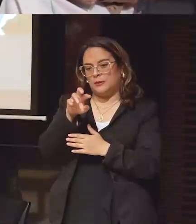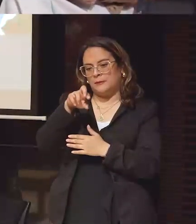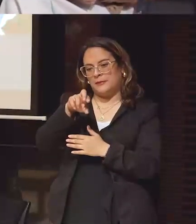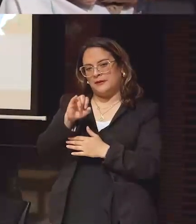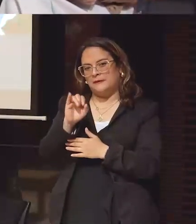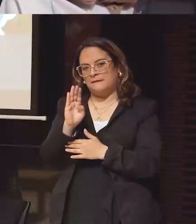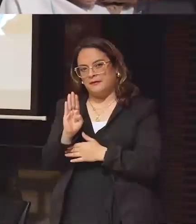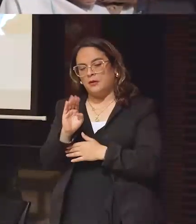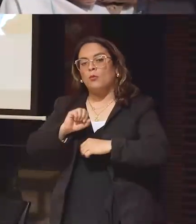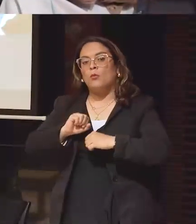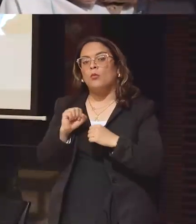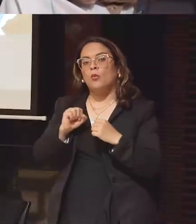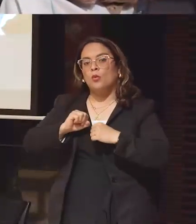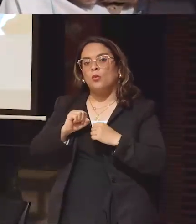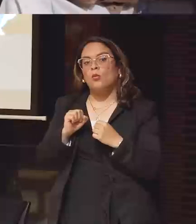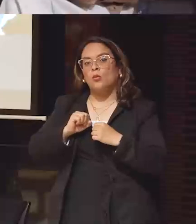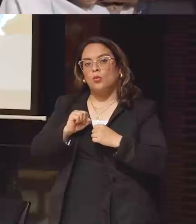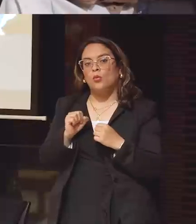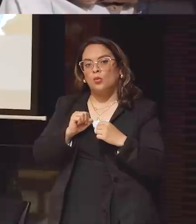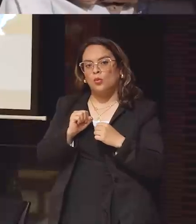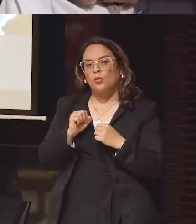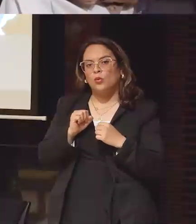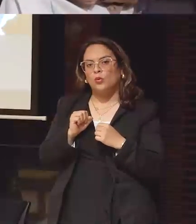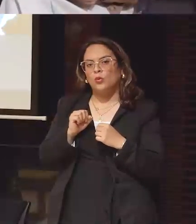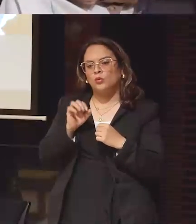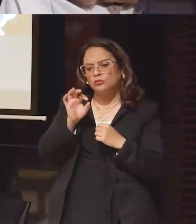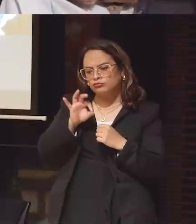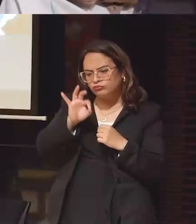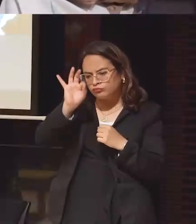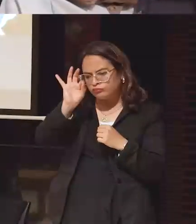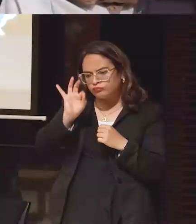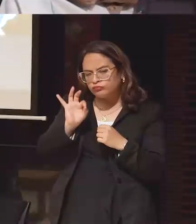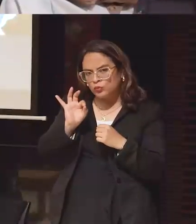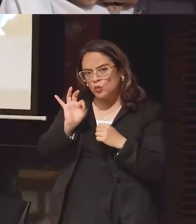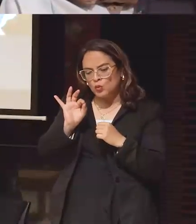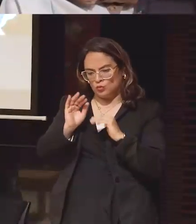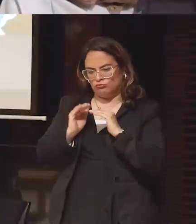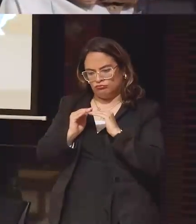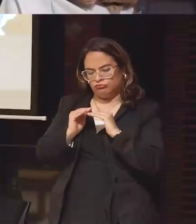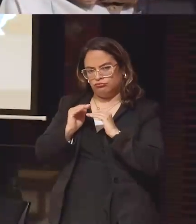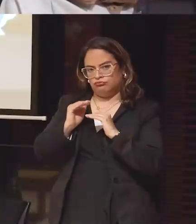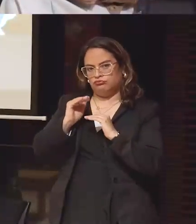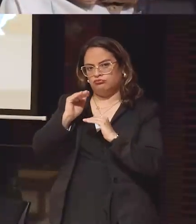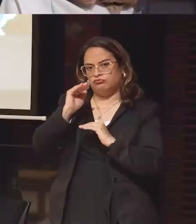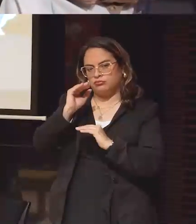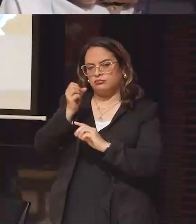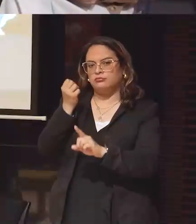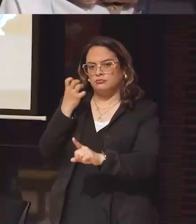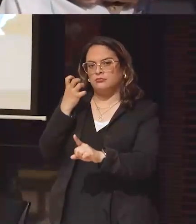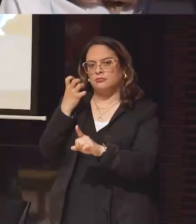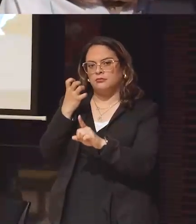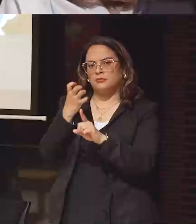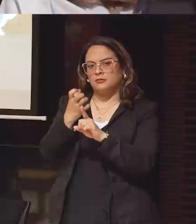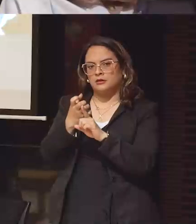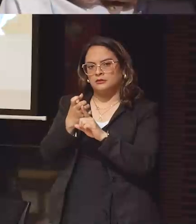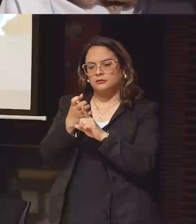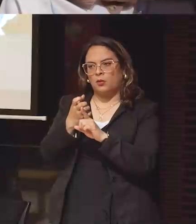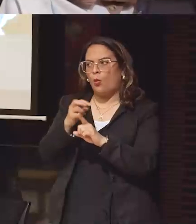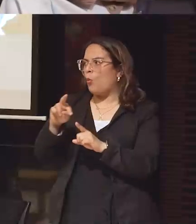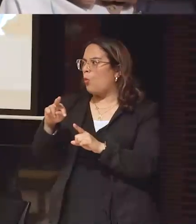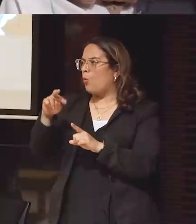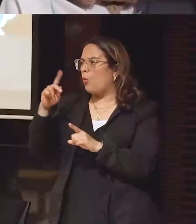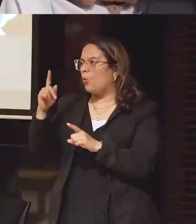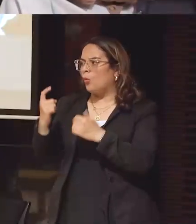de Bogotá fue una cifra de crecimiento de impacto que no se vio en ninguna otra parte